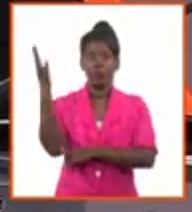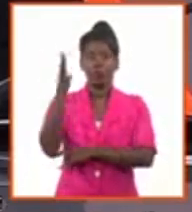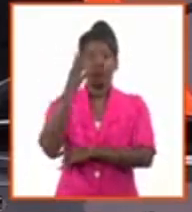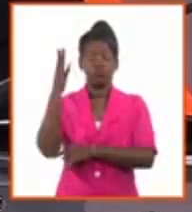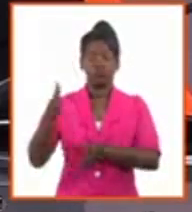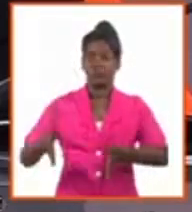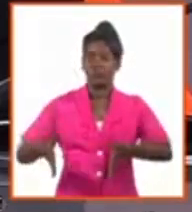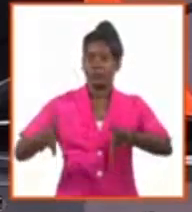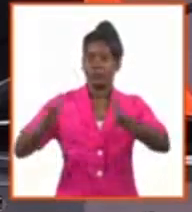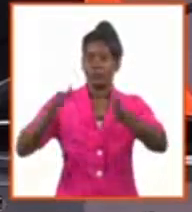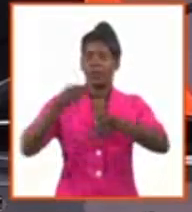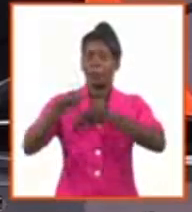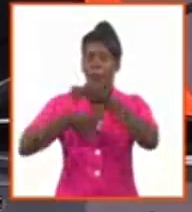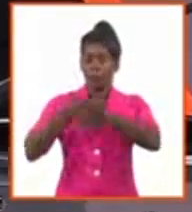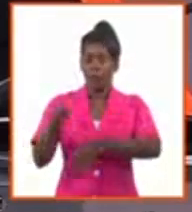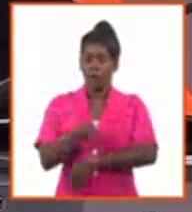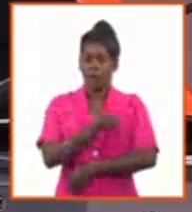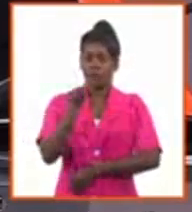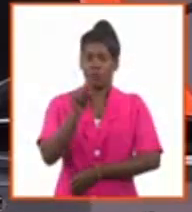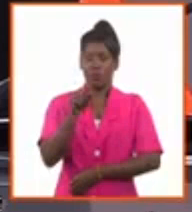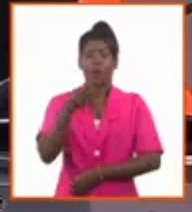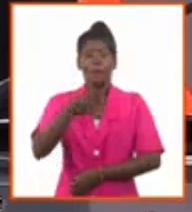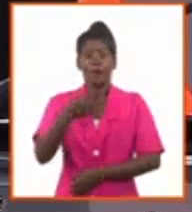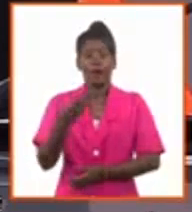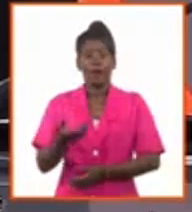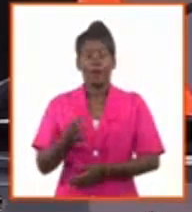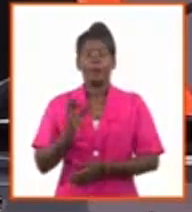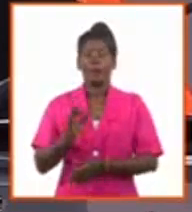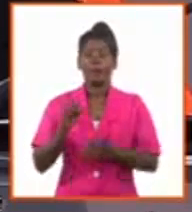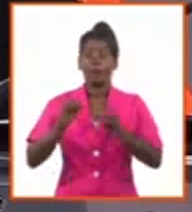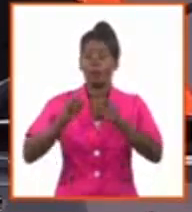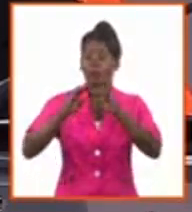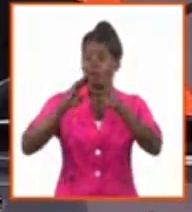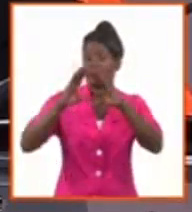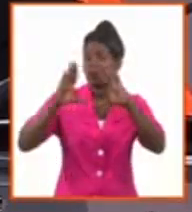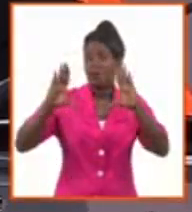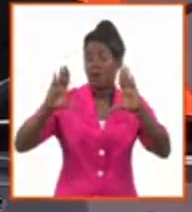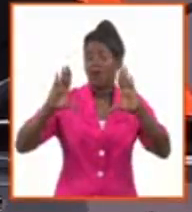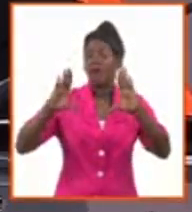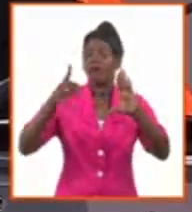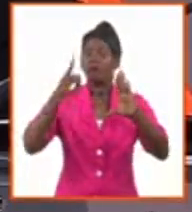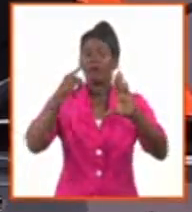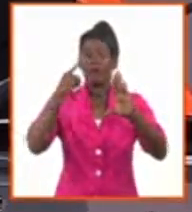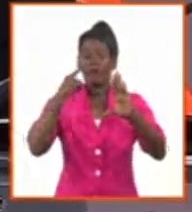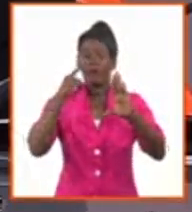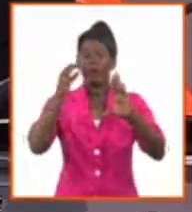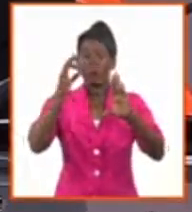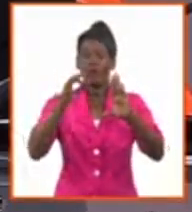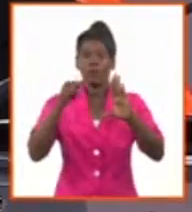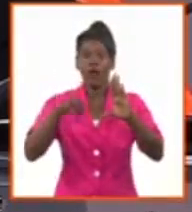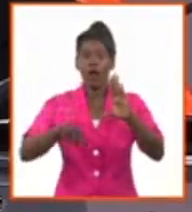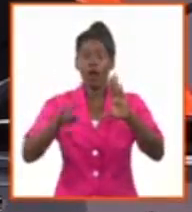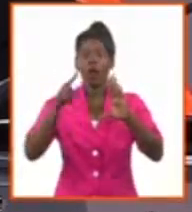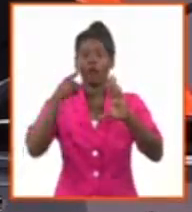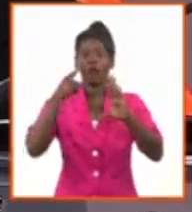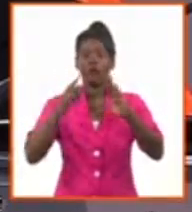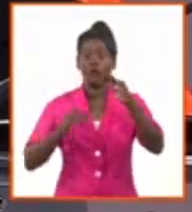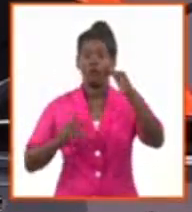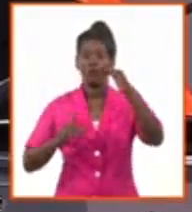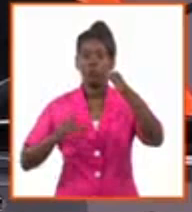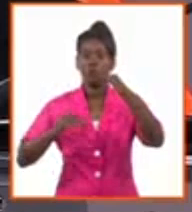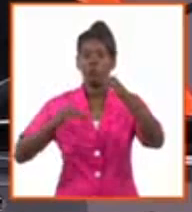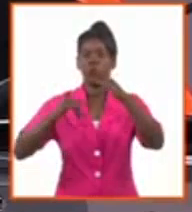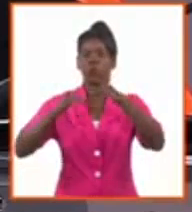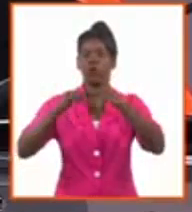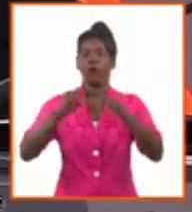Meteorología hace poco tiempo, señalando que el cierre de la mañana de hoy pues se han reportado precipitaciones en todas las